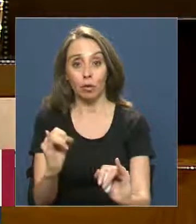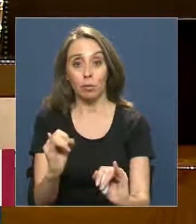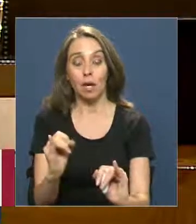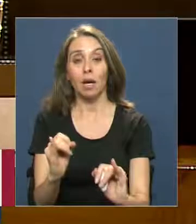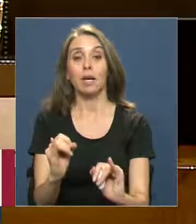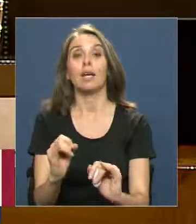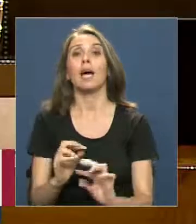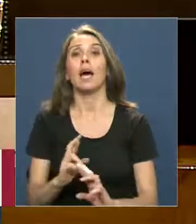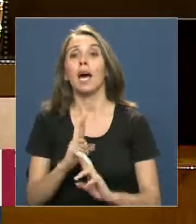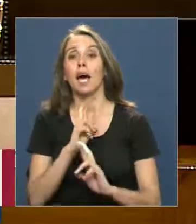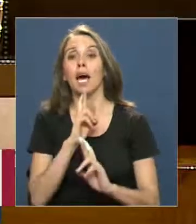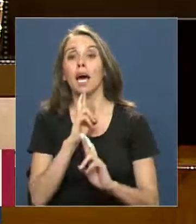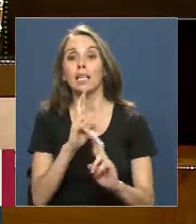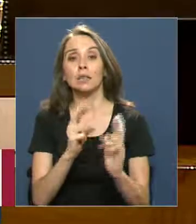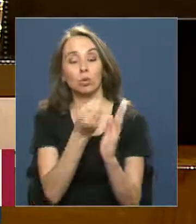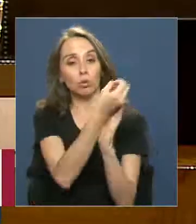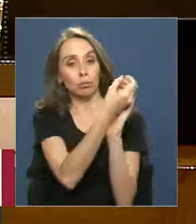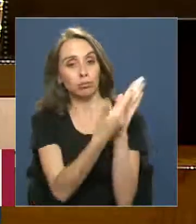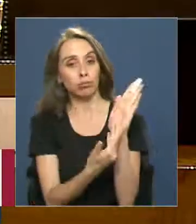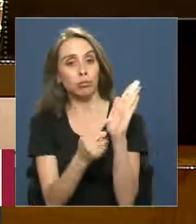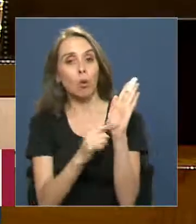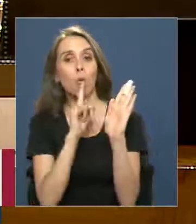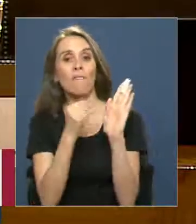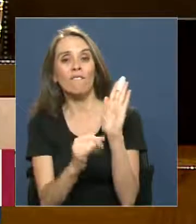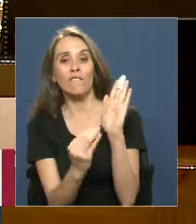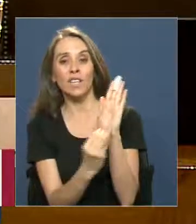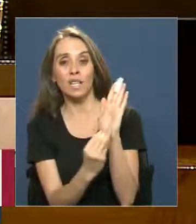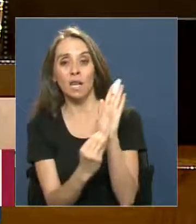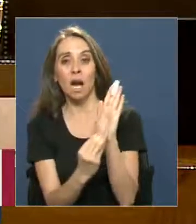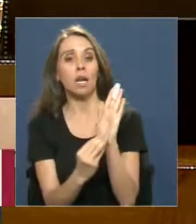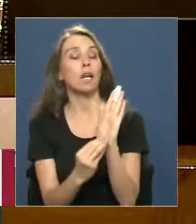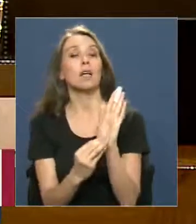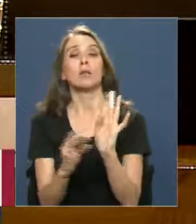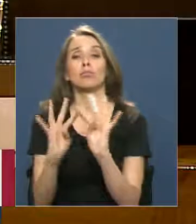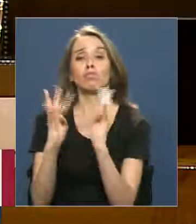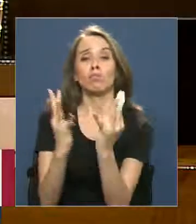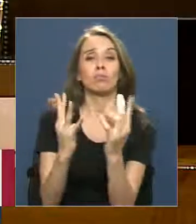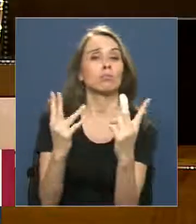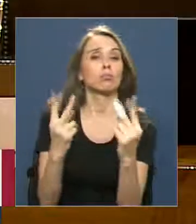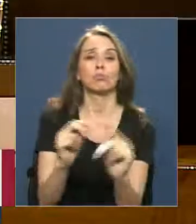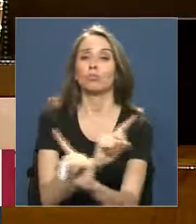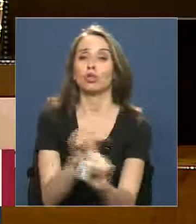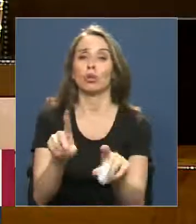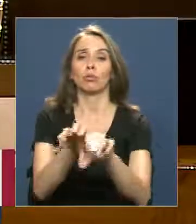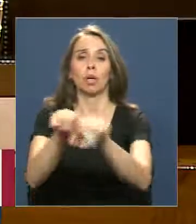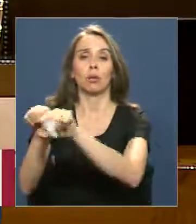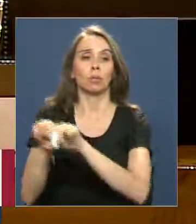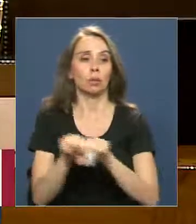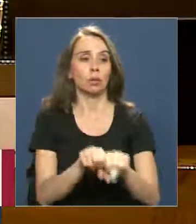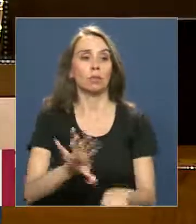el resultado grueso y final, y que tiene que ver con que no hubo unanimidad.